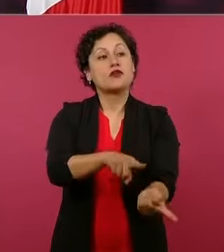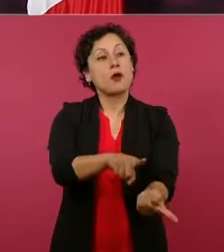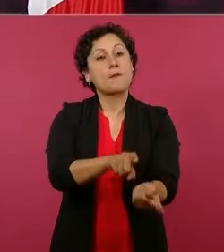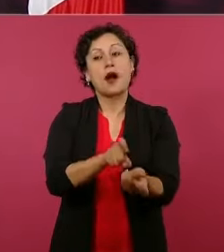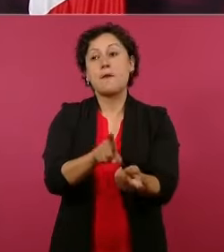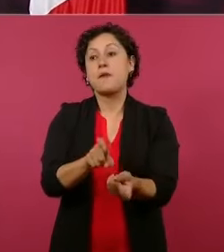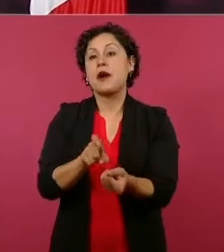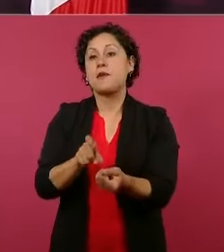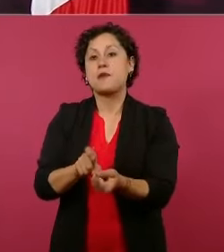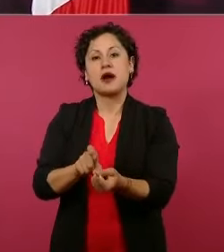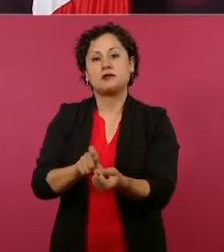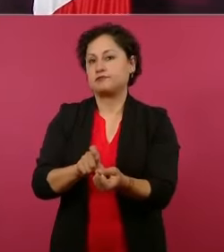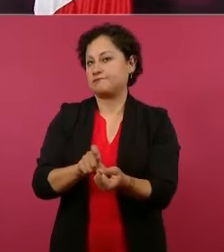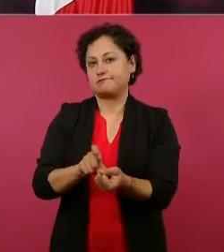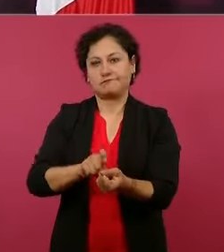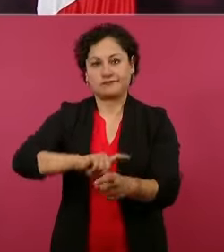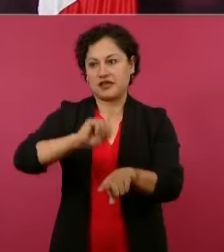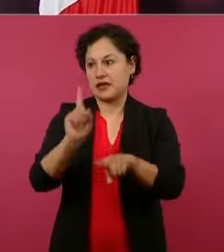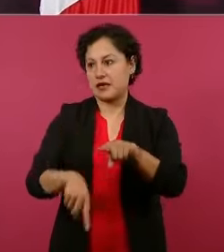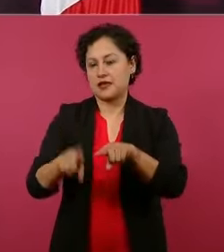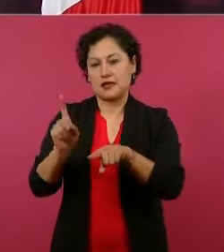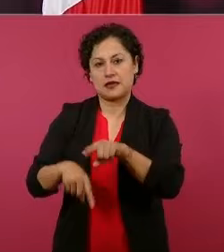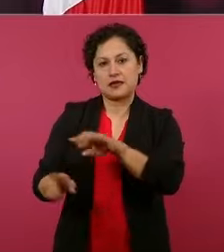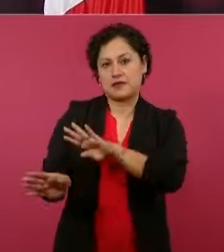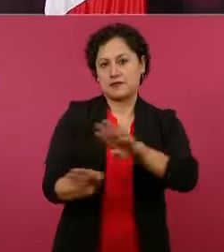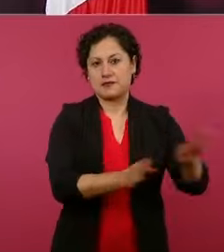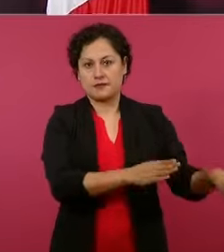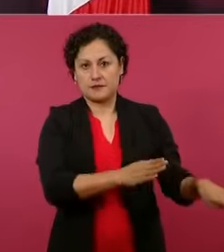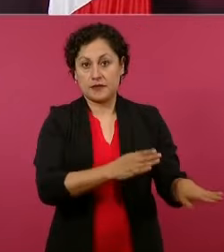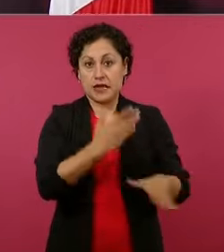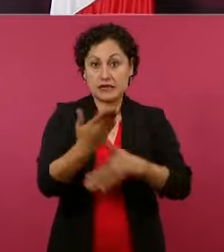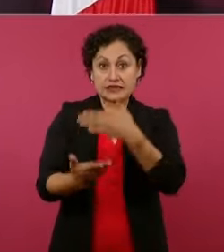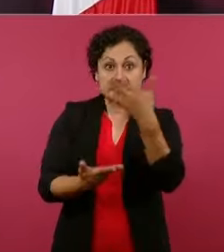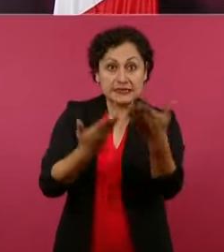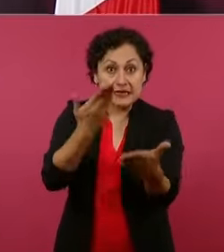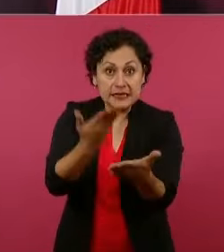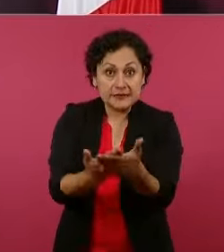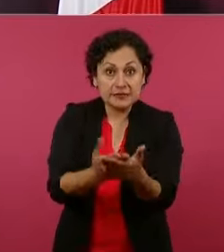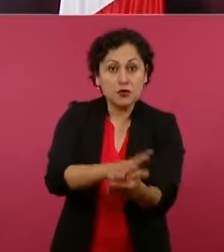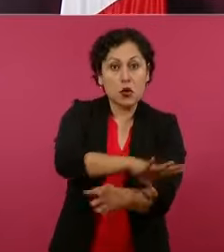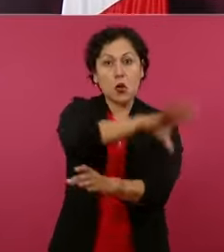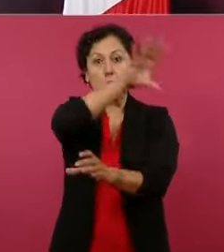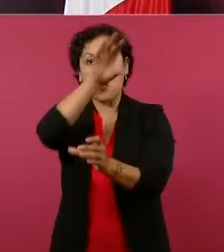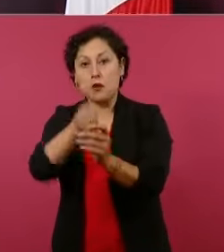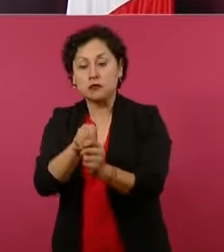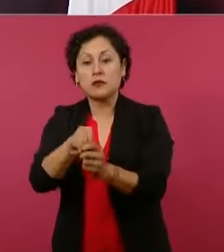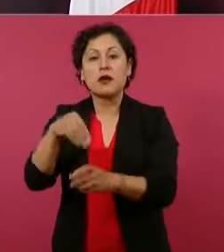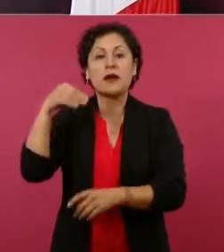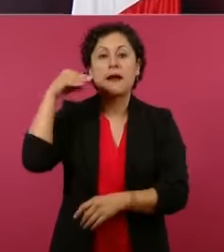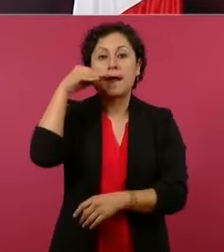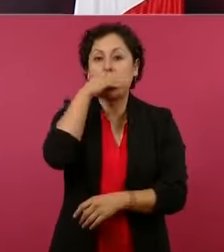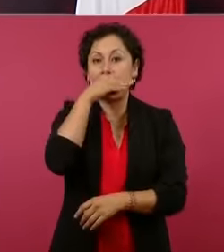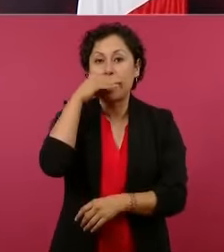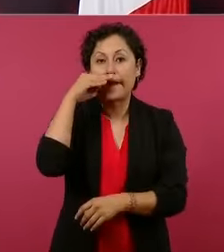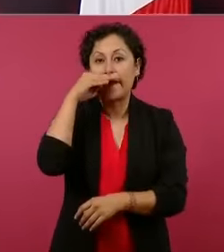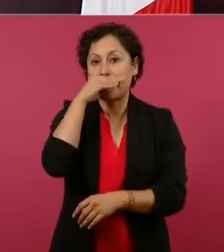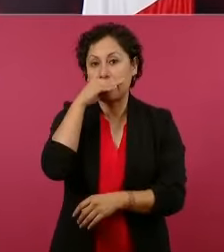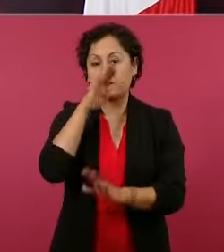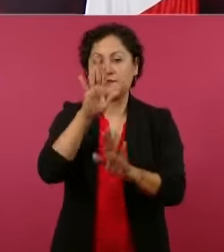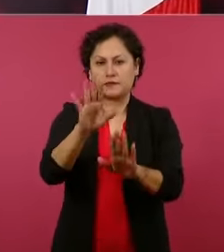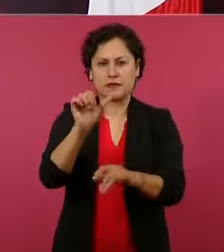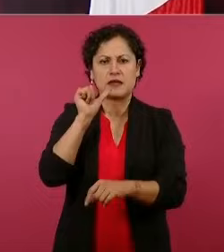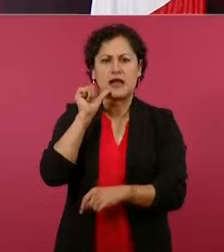registrad todo el servicio es gratuito Y ayer hablaba yo de los institutos